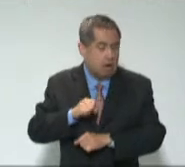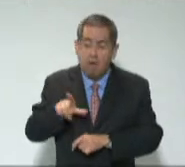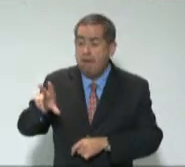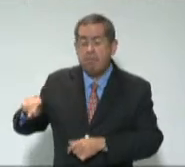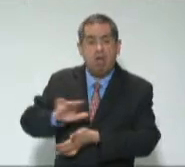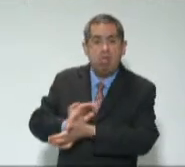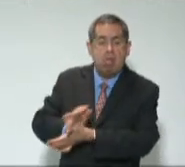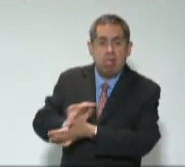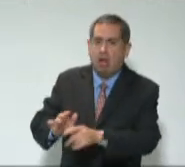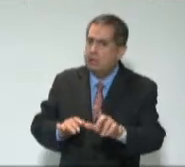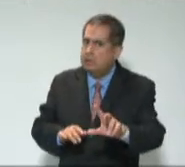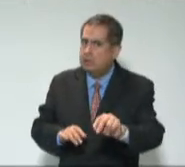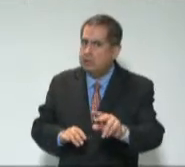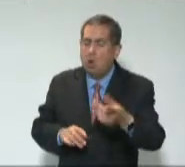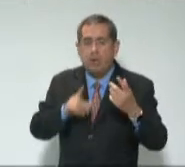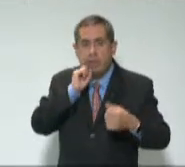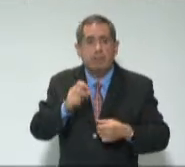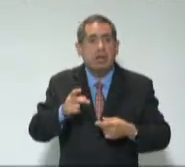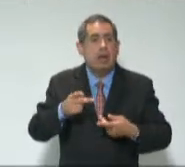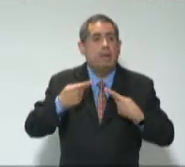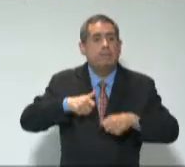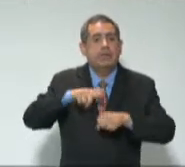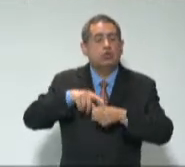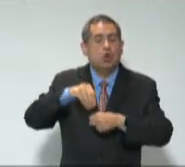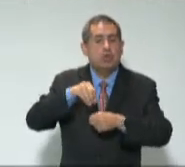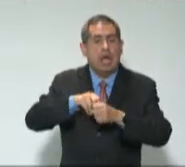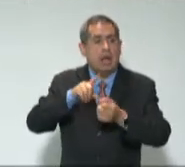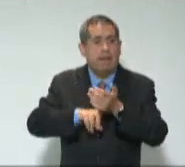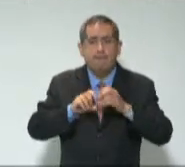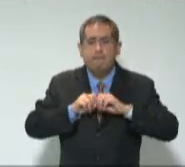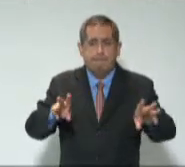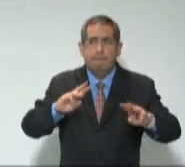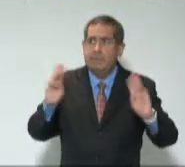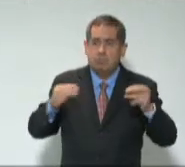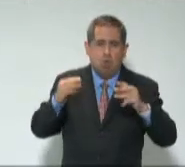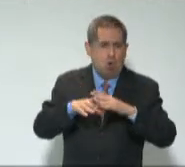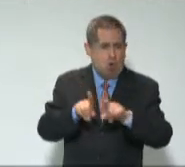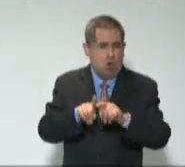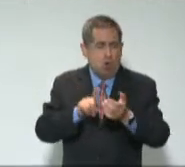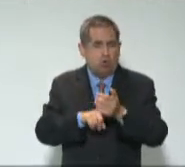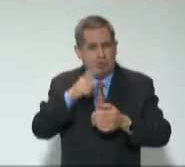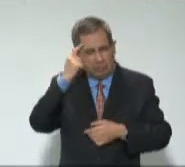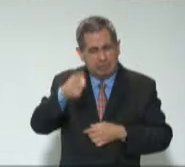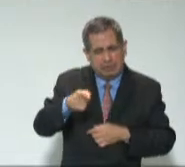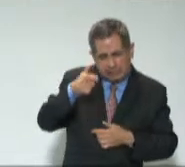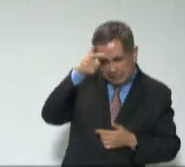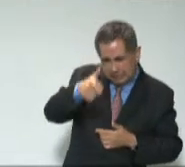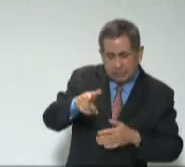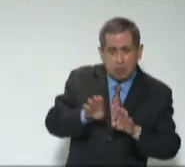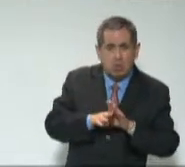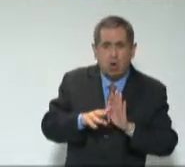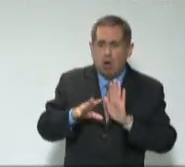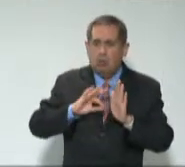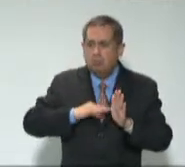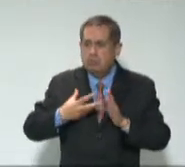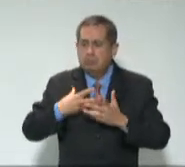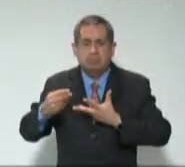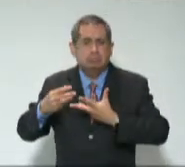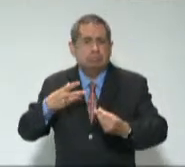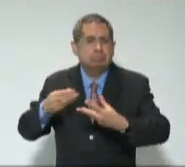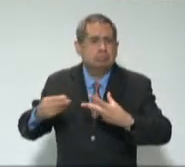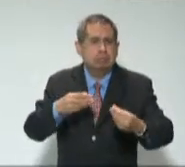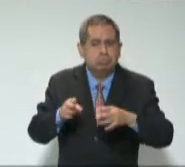mismo los temas de datos personales que hemos visto en el resto del planeta sobre los trackers de contagios y la